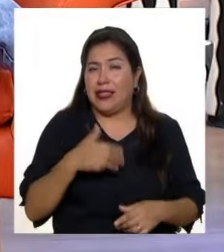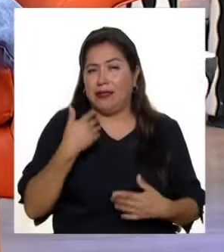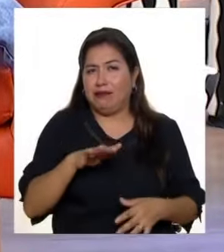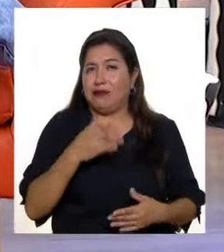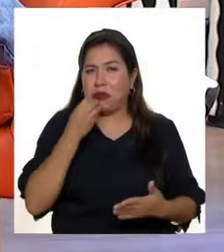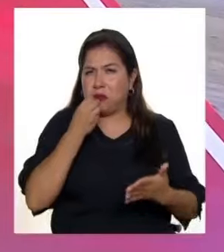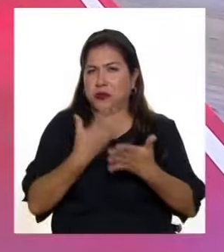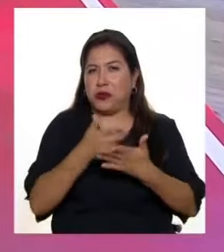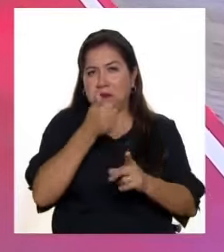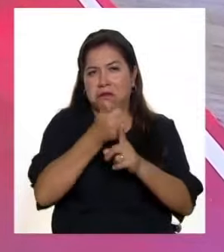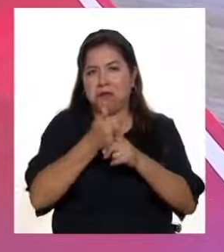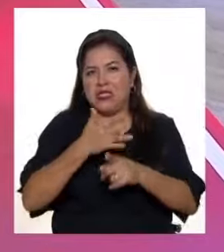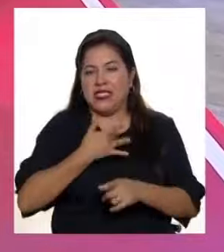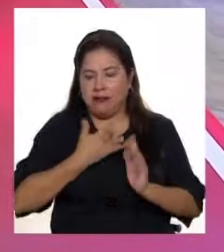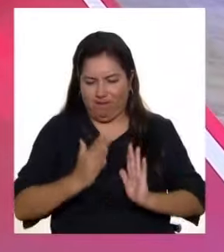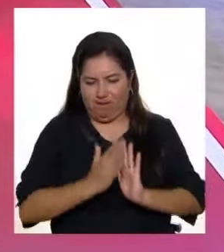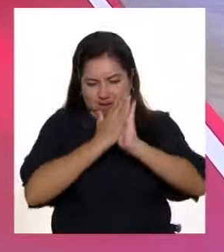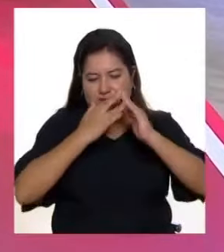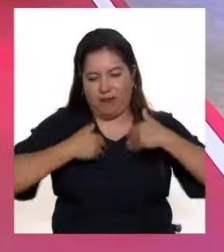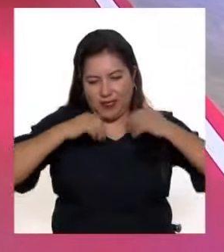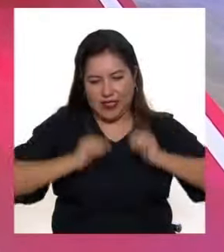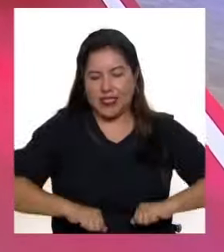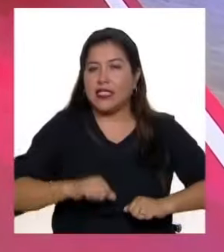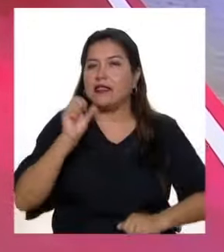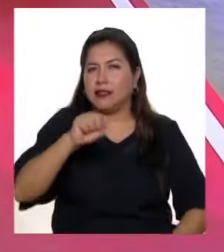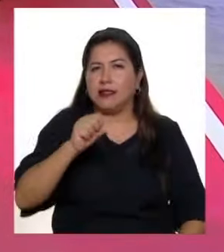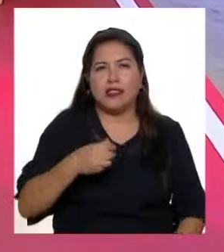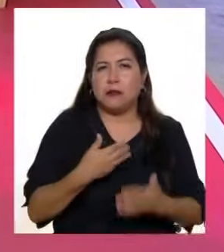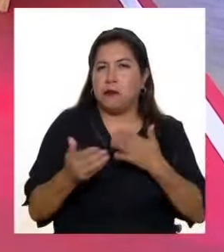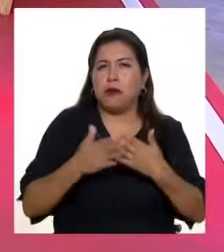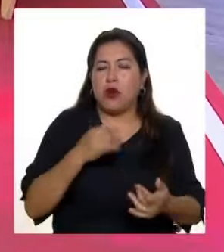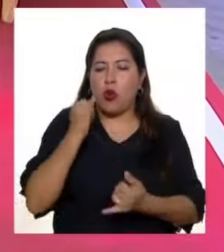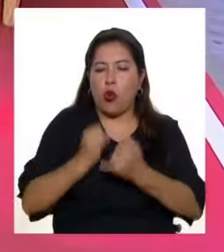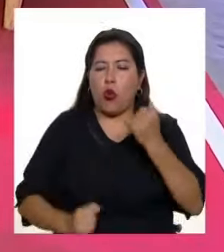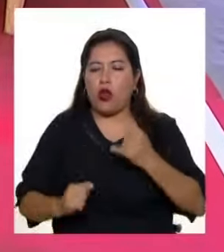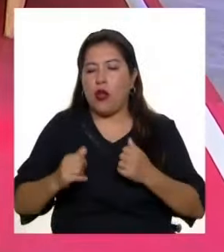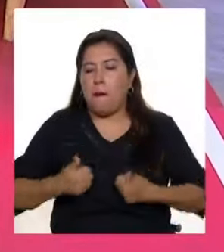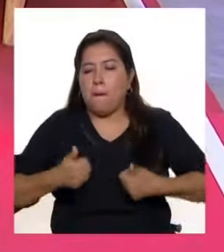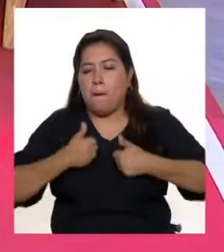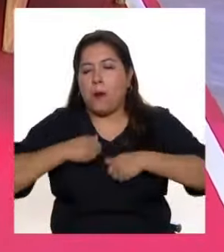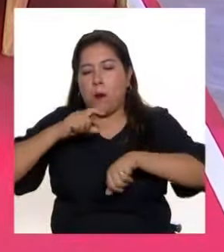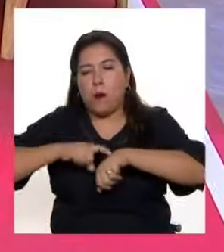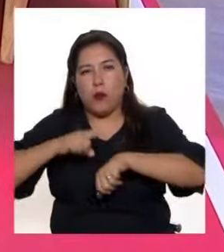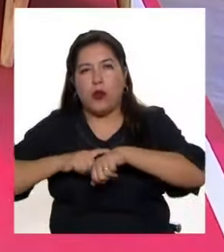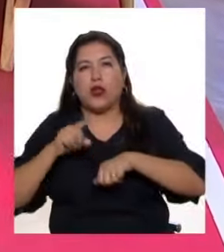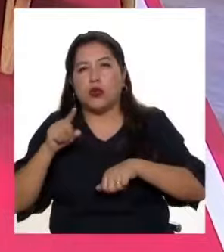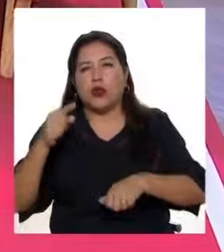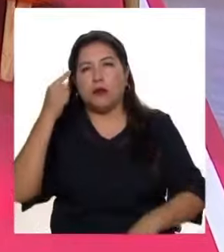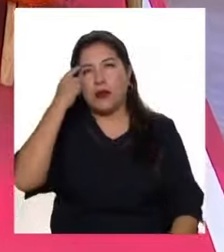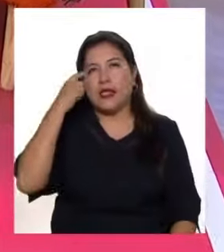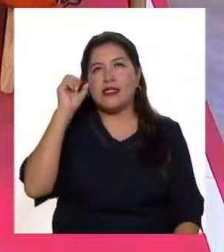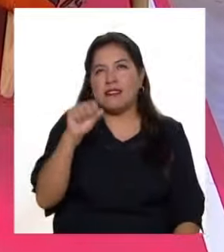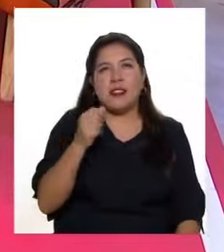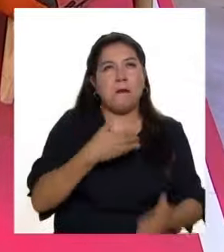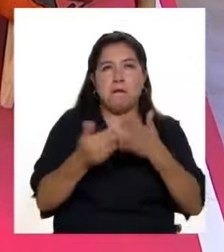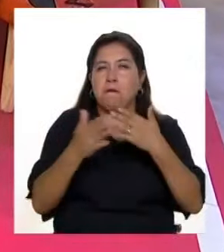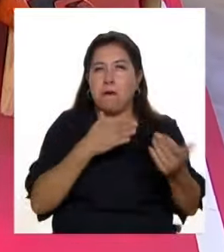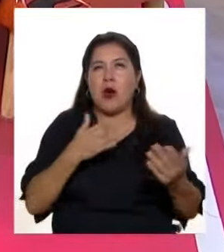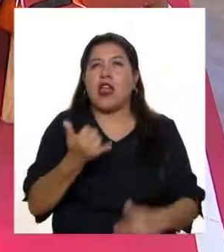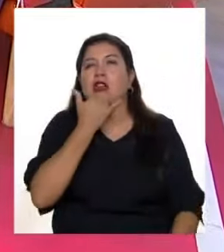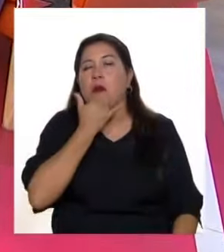¿no? Sí, yo creo que es como la vida en los últimos momentos de cualquier persona. hay que decir qué rico el camino, con caídas y con